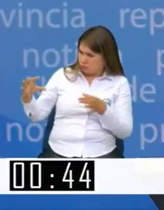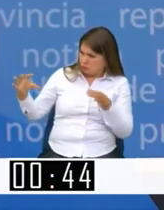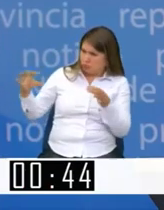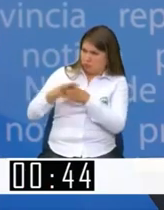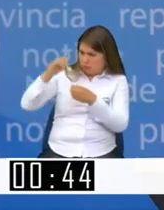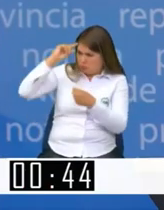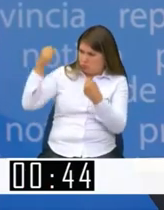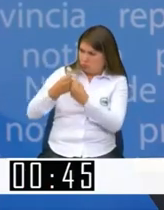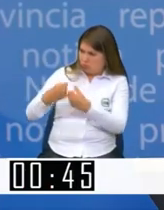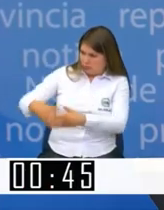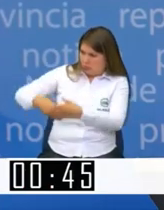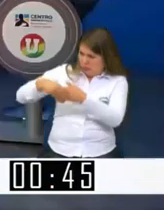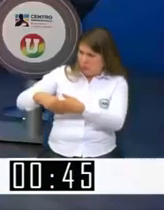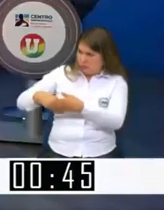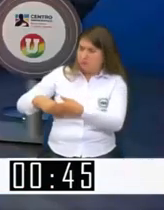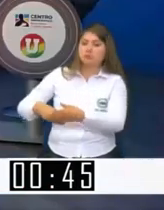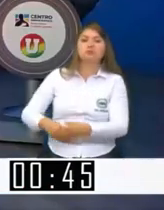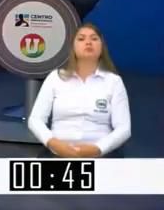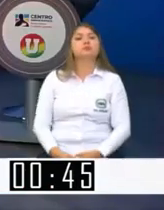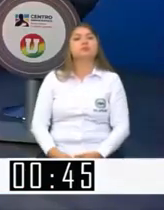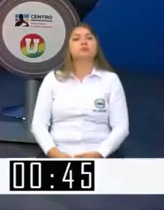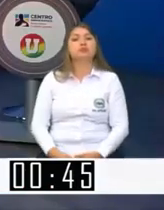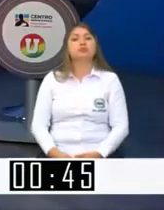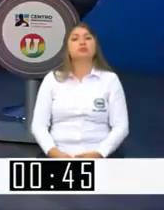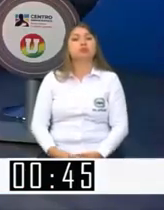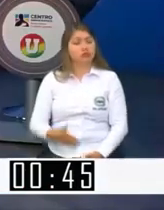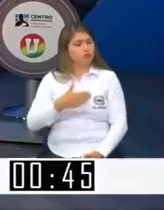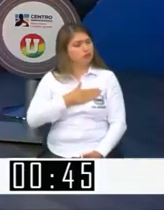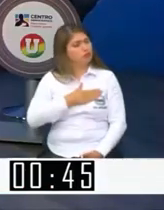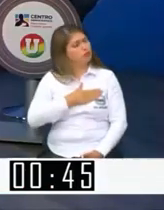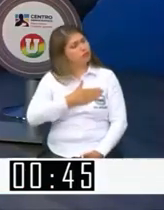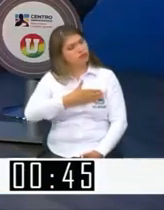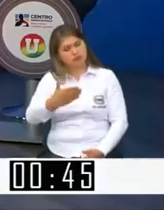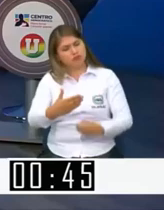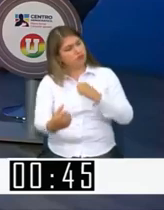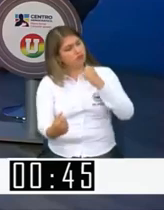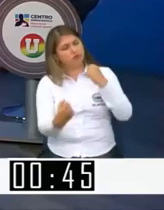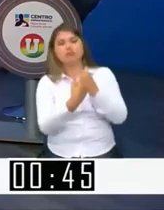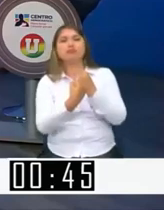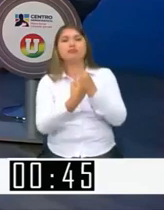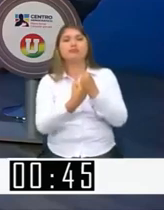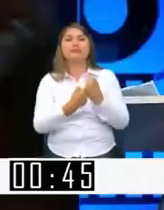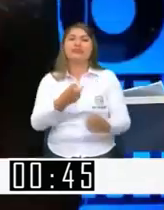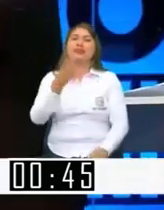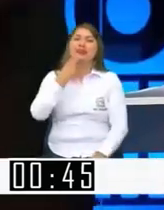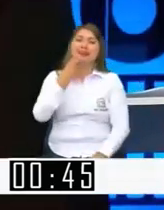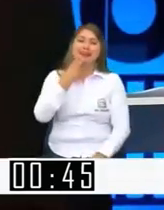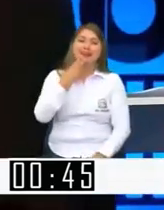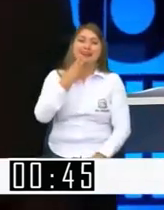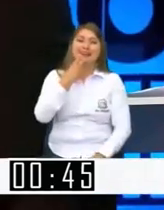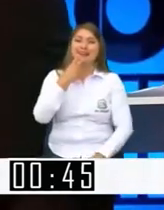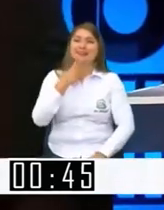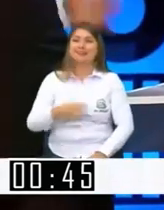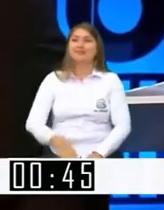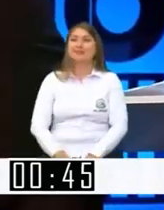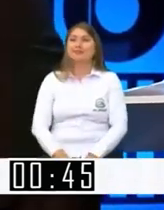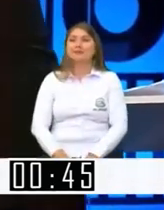alianza dándonos la mano. Doctor, yo le recibo todos los apoyos que usted necesita.